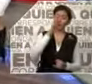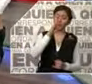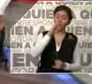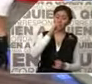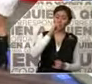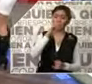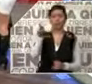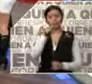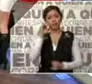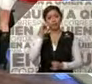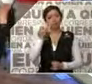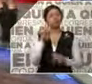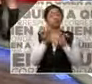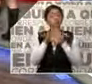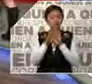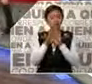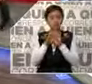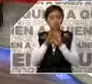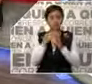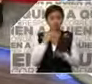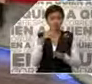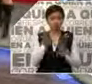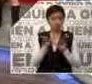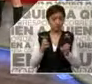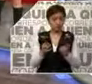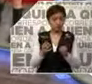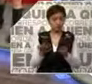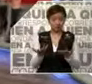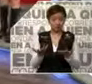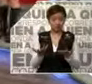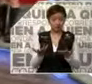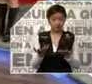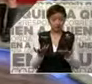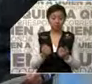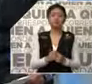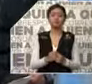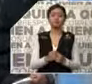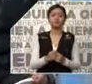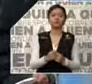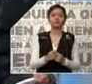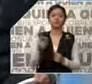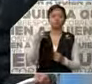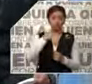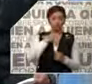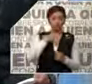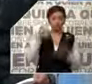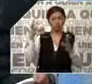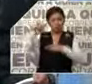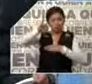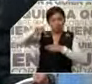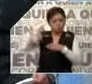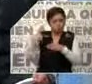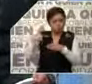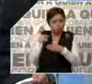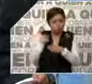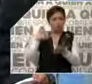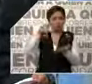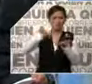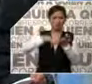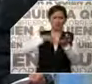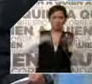están? ¿Qué tal? ¿Qué nos traen el día de hoy, chicos? Pues fíjate, Susi, que hicimos una recopilación. Guardamos este Me Vale Grillo porque nos iban